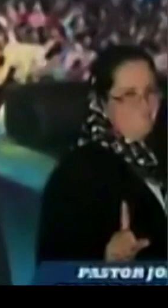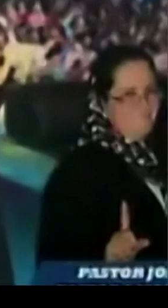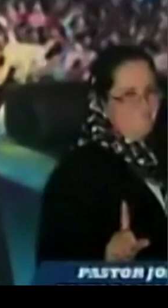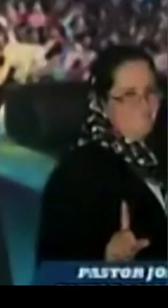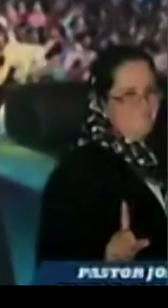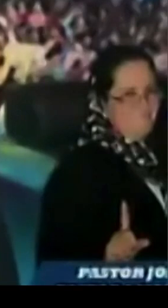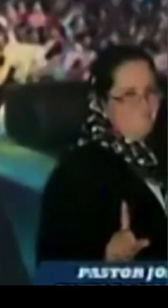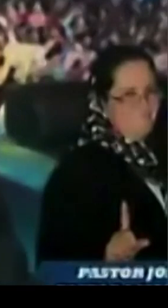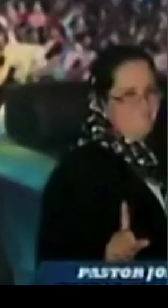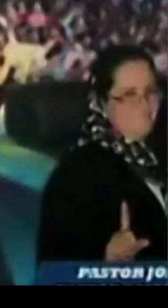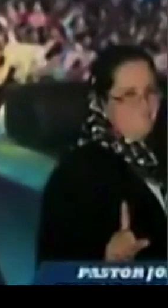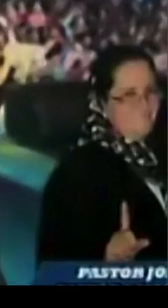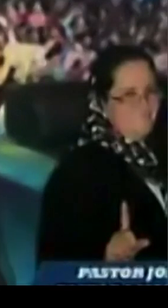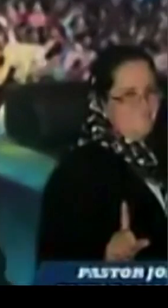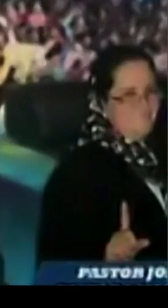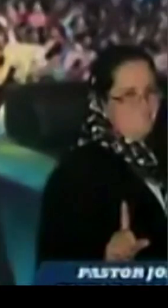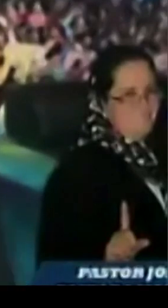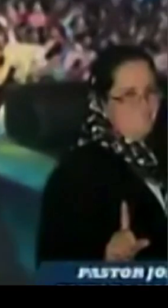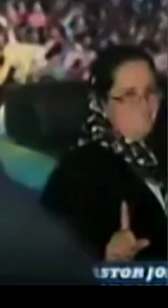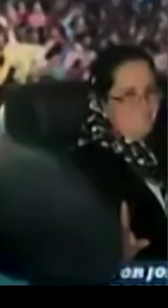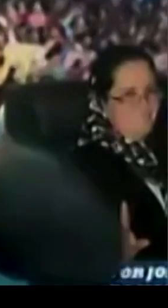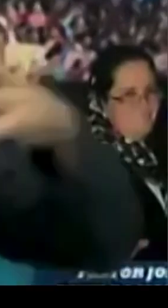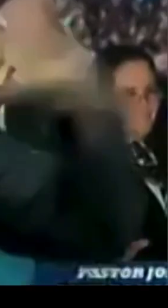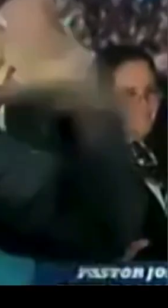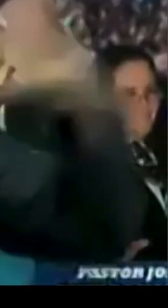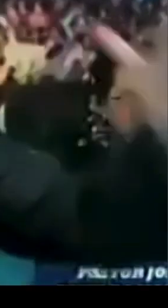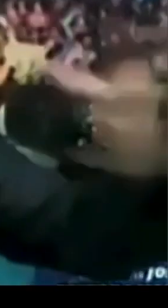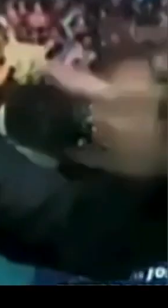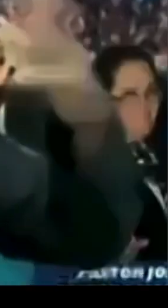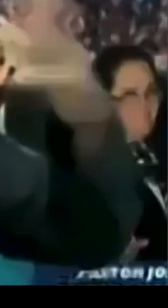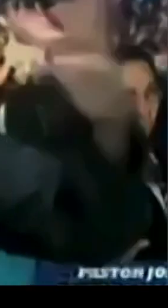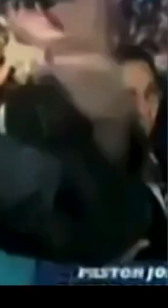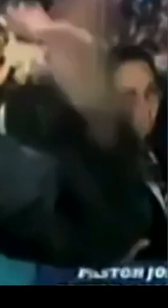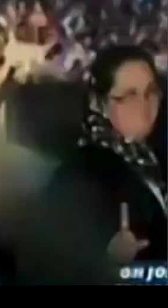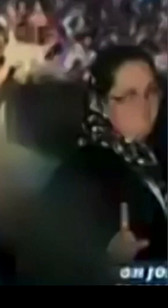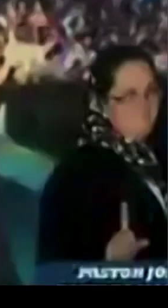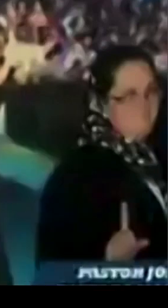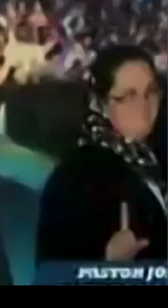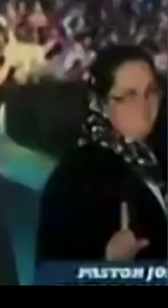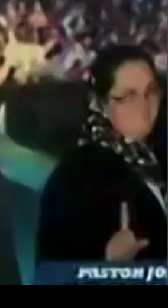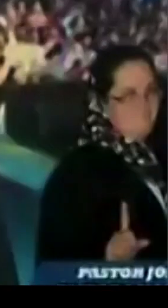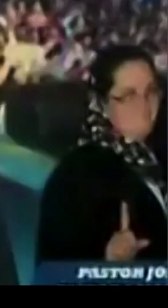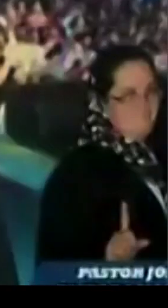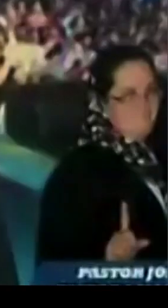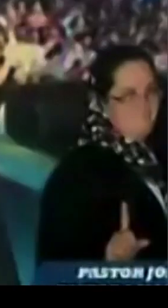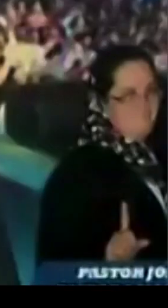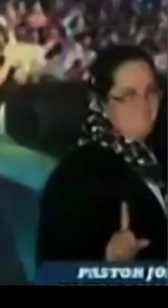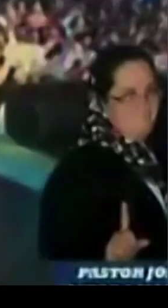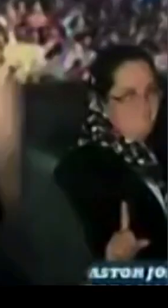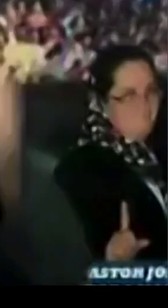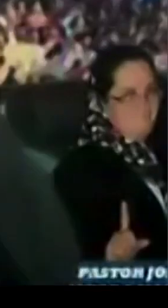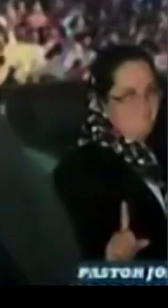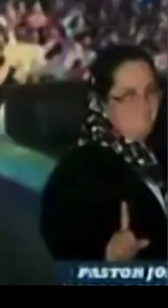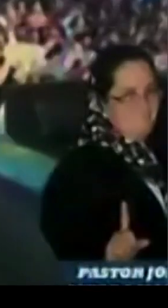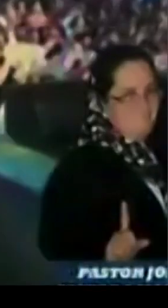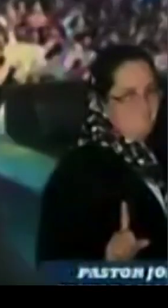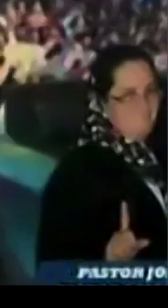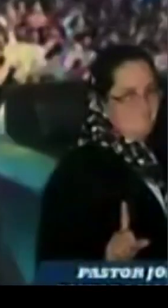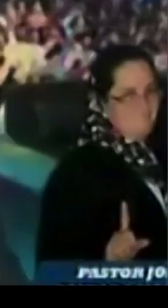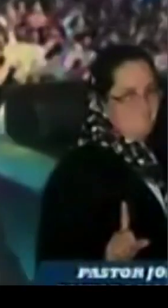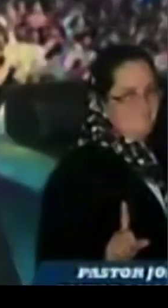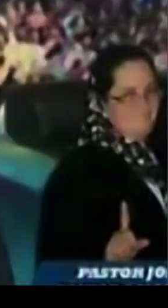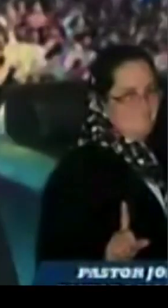tenía la gente engañada y él creía Y decía que era el gran poder de Dios pero cuando oyó a Felipe